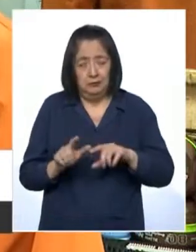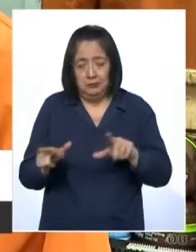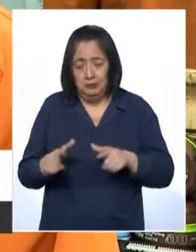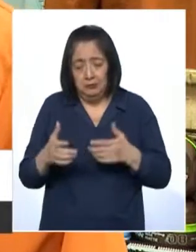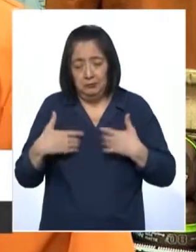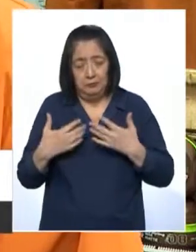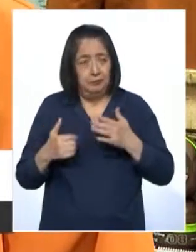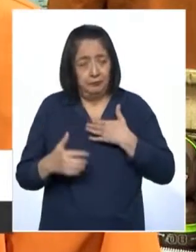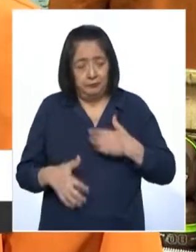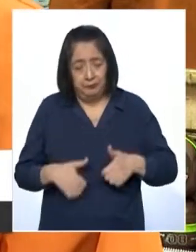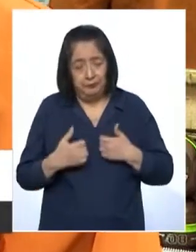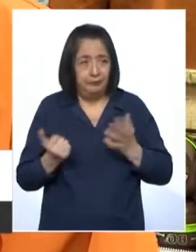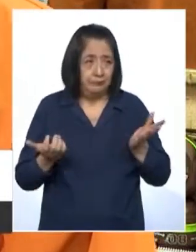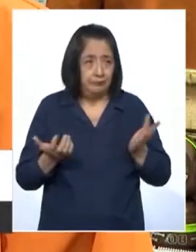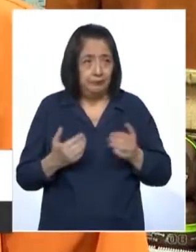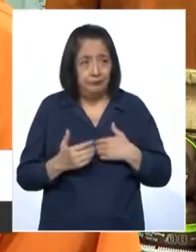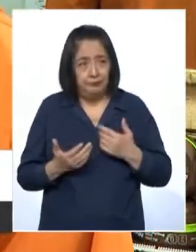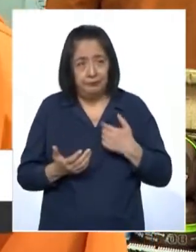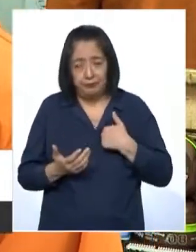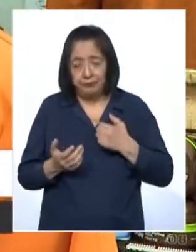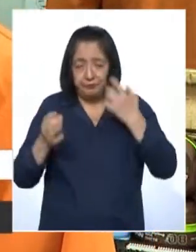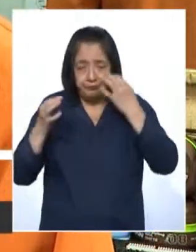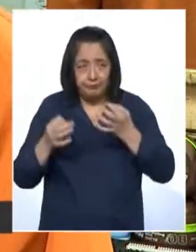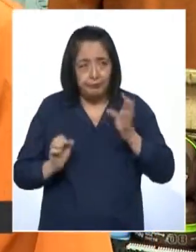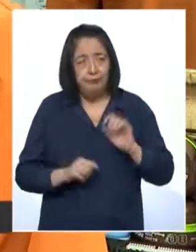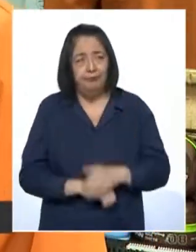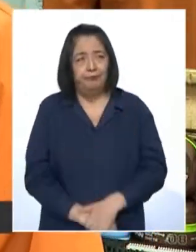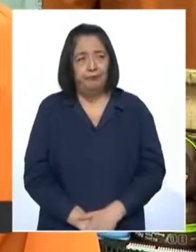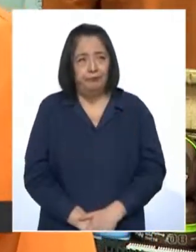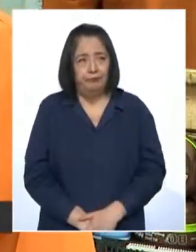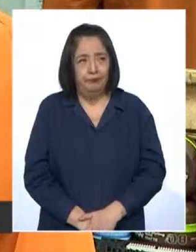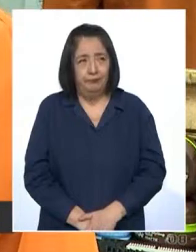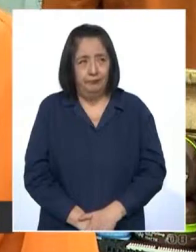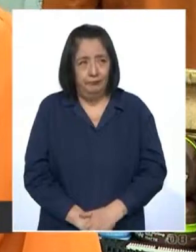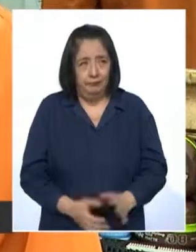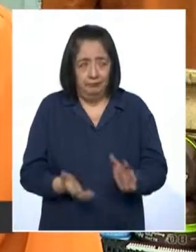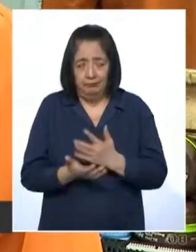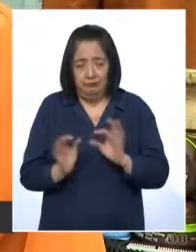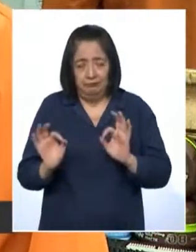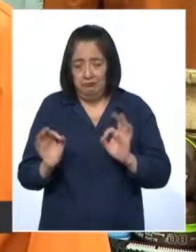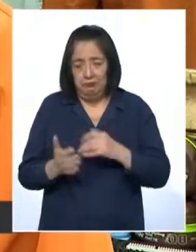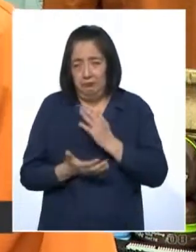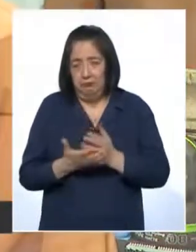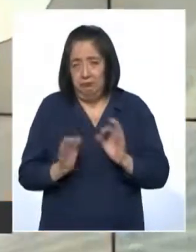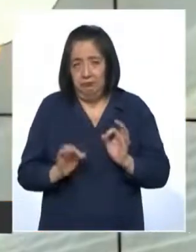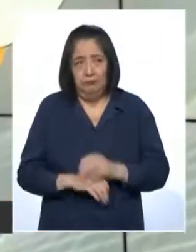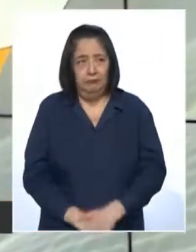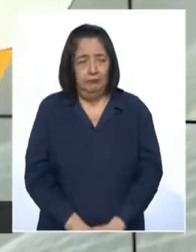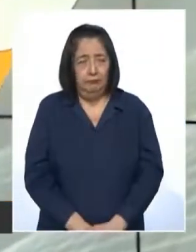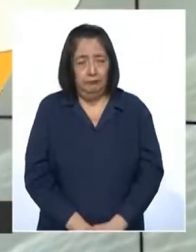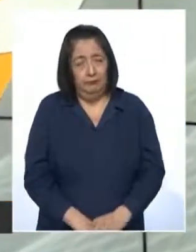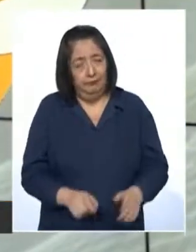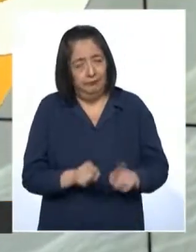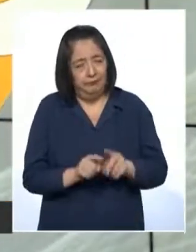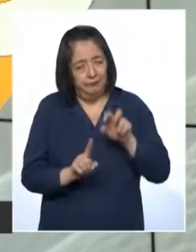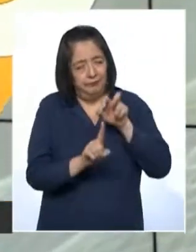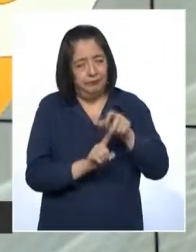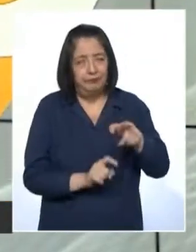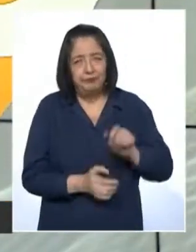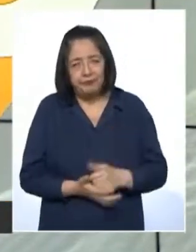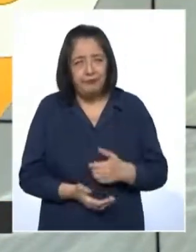mi vida, si prima la felicidad y yo tenga que decidir, no tendría ningún problema. Además, lo hemos visto a